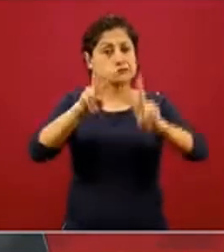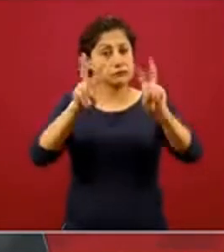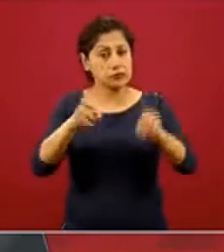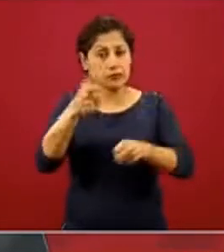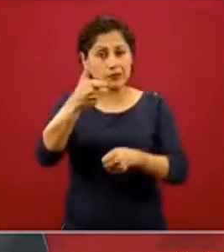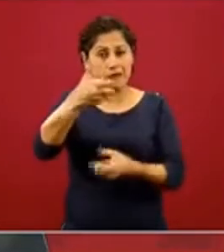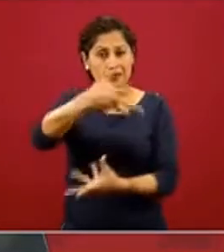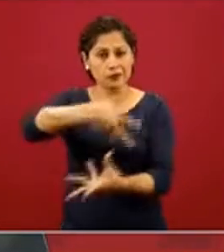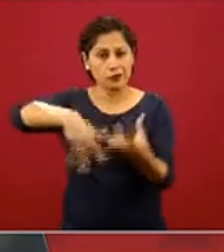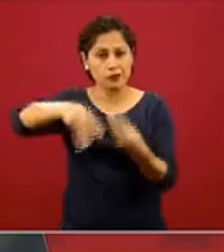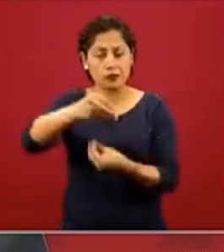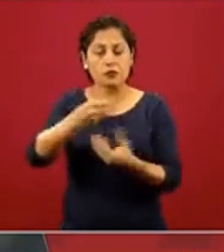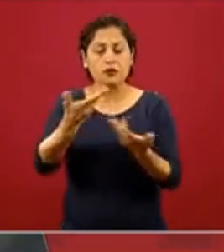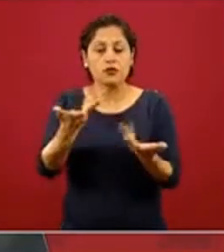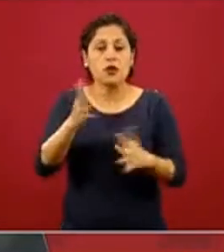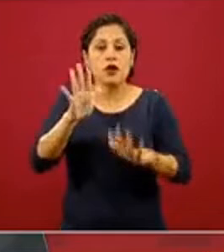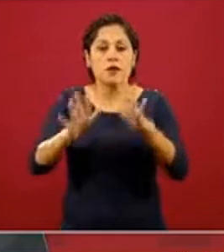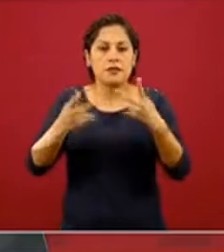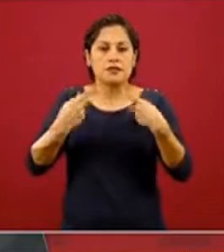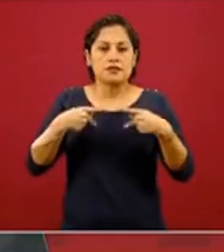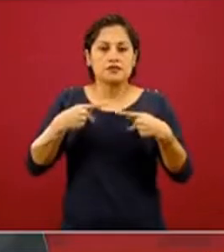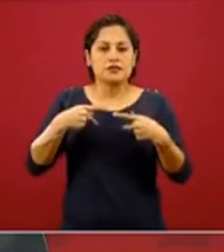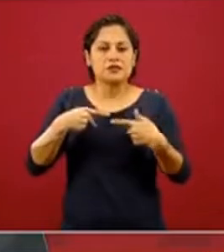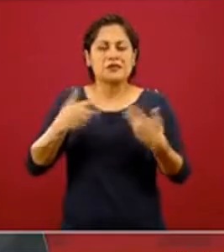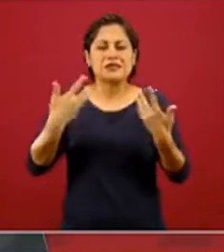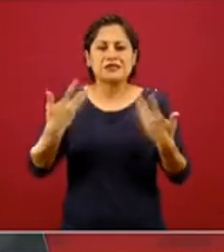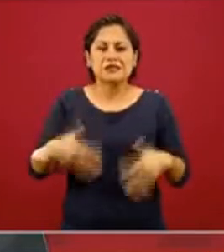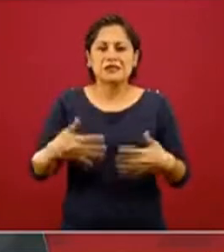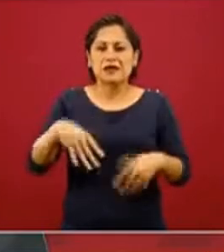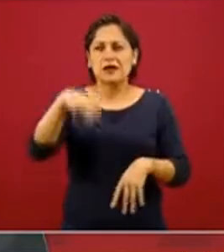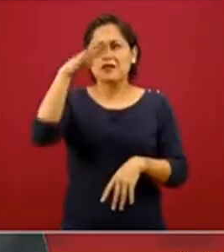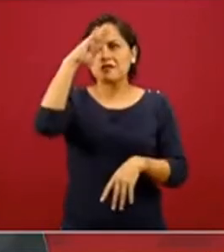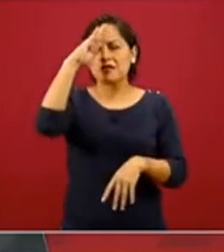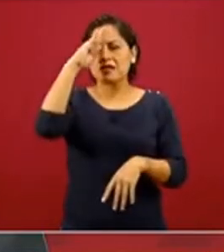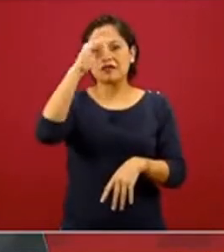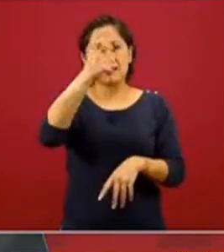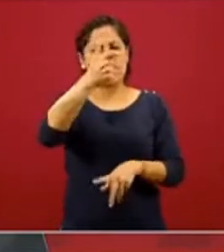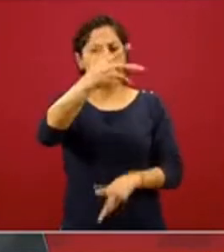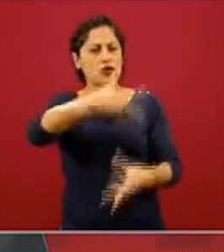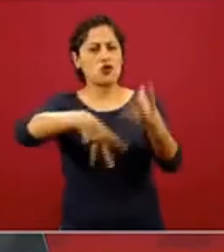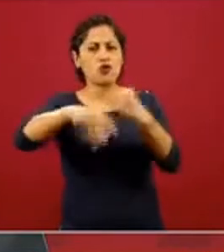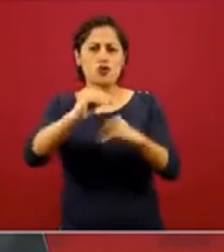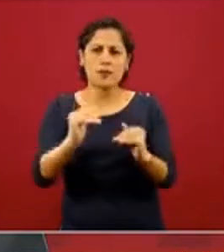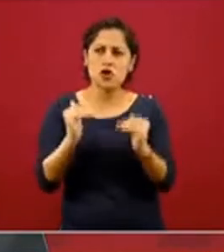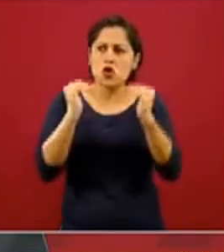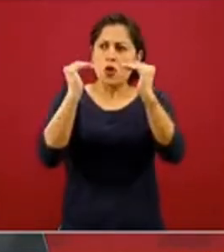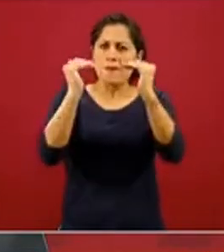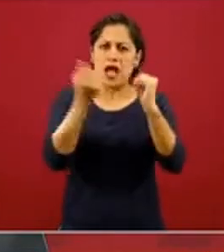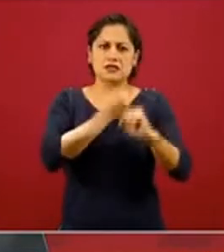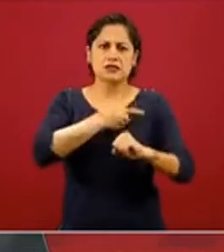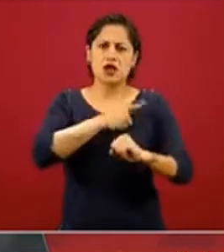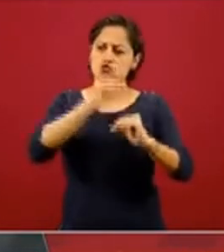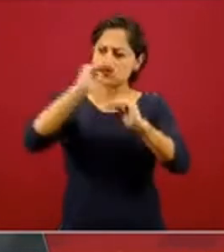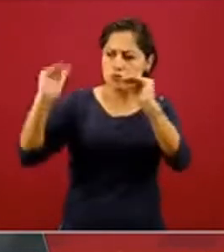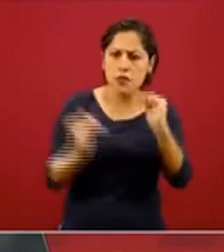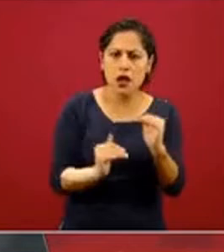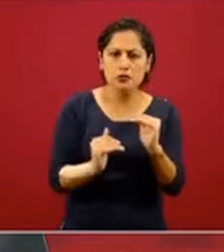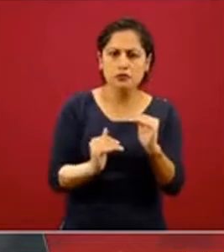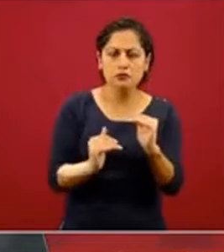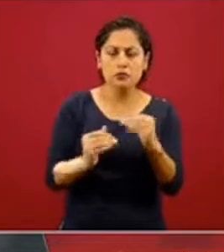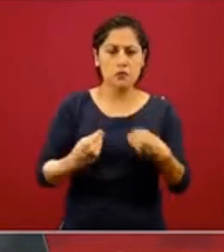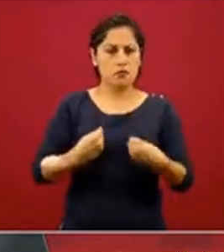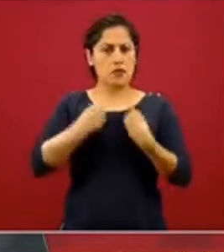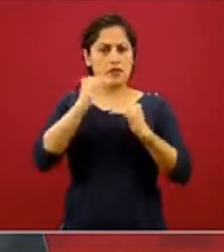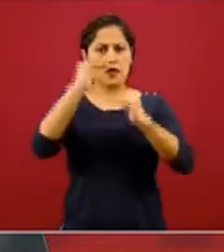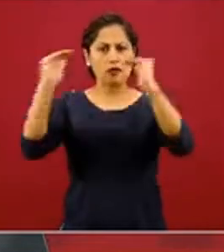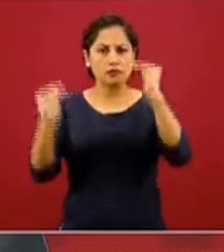que aísla esa pieza y se dice, entonces lo económico está por encima de la salud y de la vida.